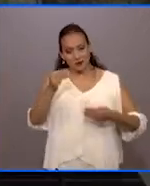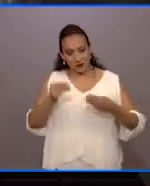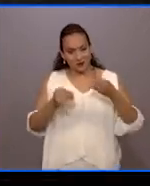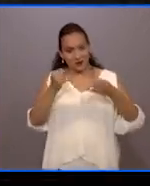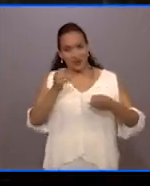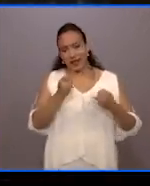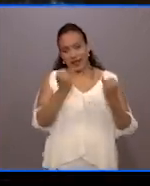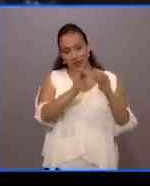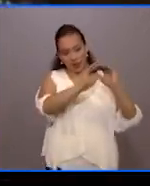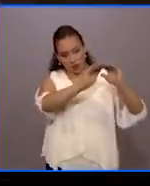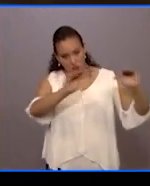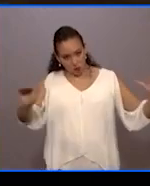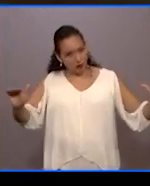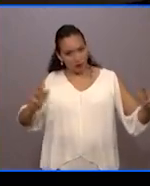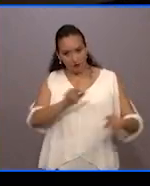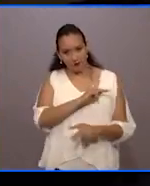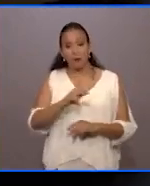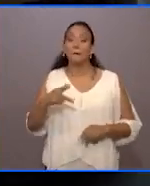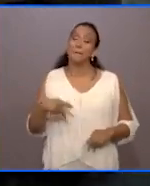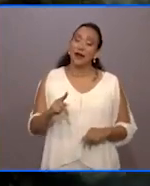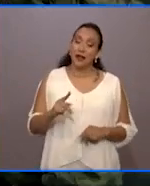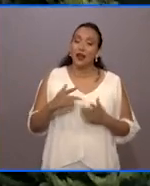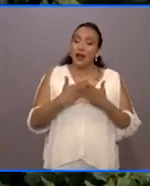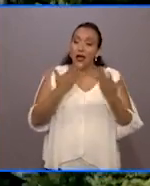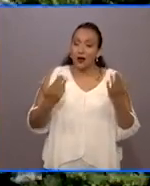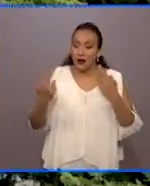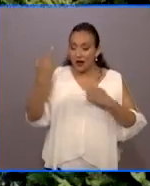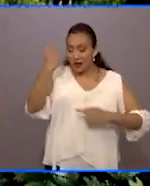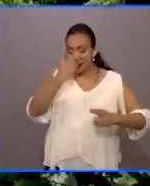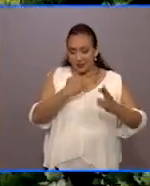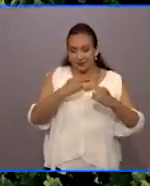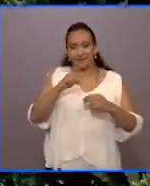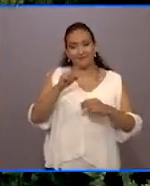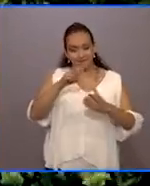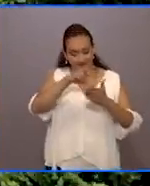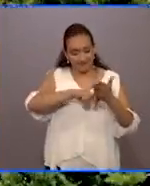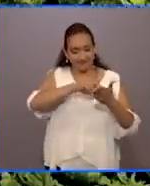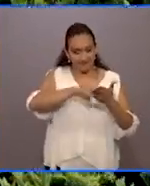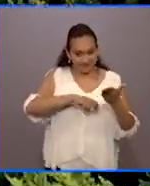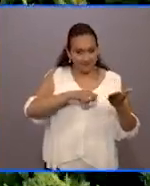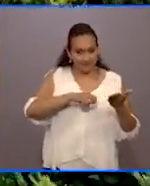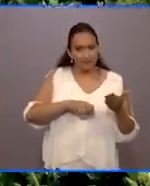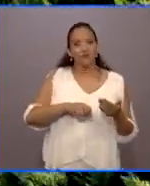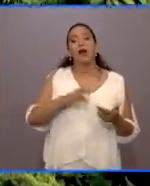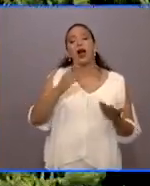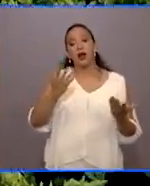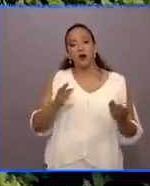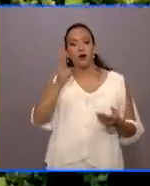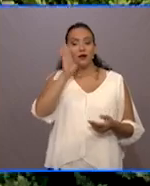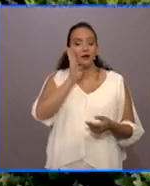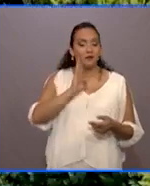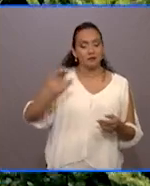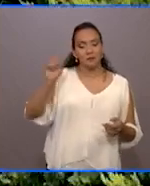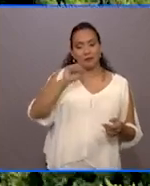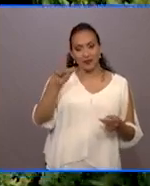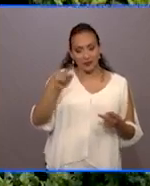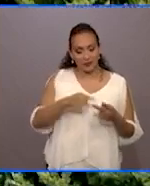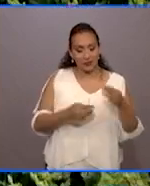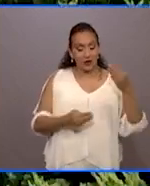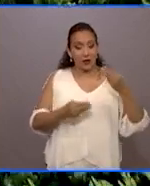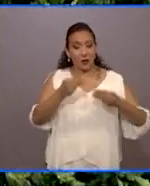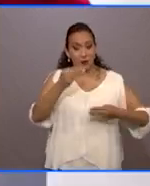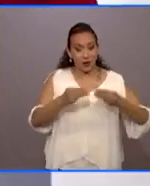aspiran. En consecuencia, determinó que, en el caso de los aspirantes a ministros de la Suprema Corte, magistraturas de Tribunal de Disciplina